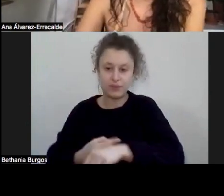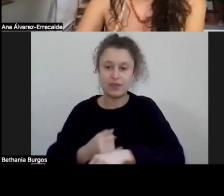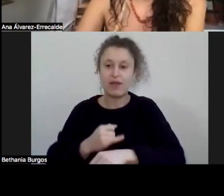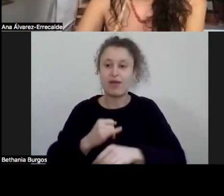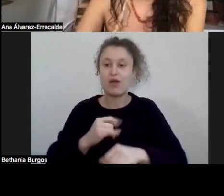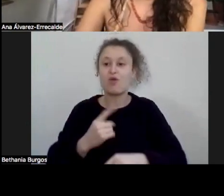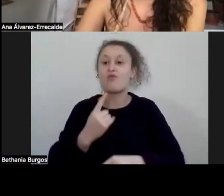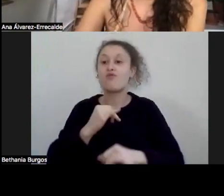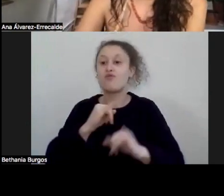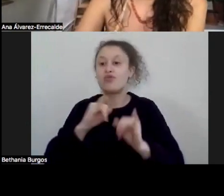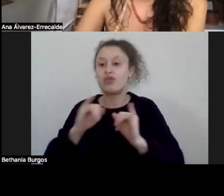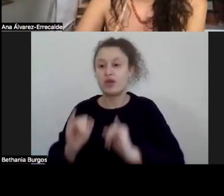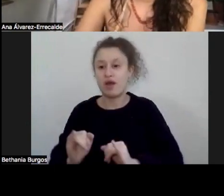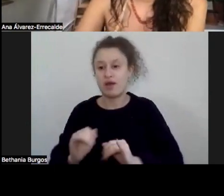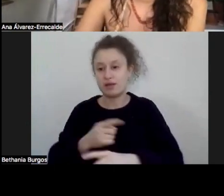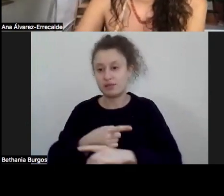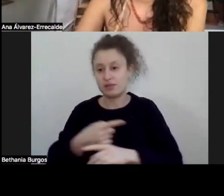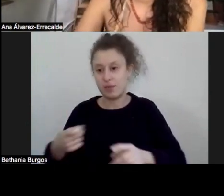mirar.